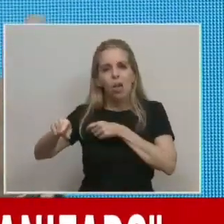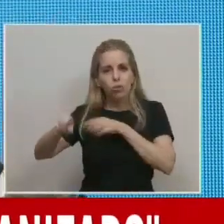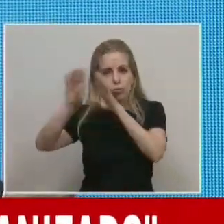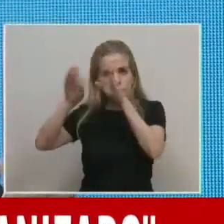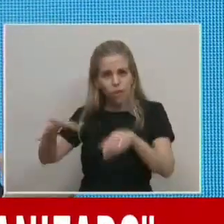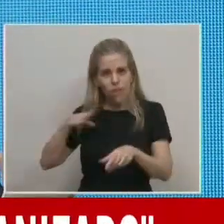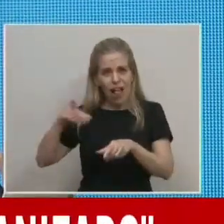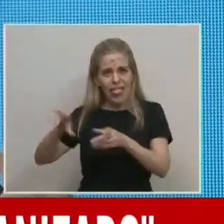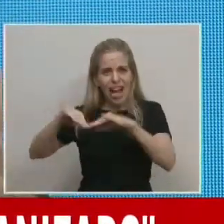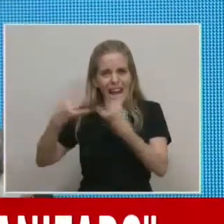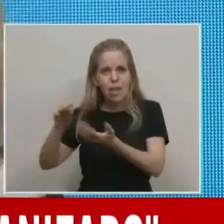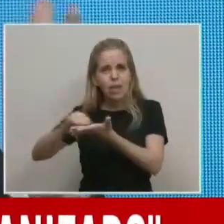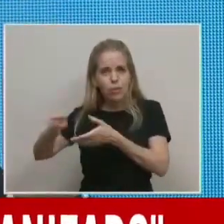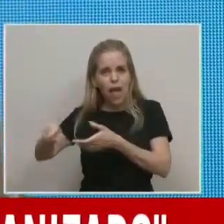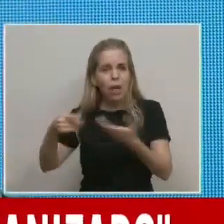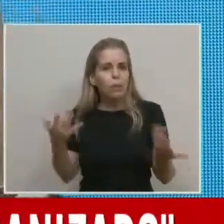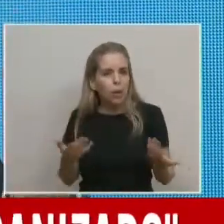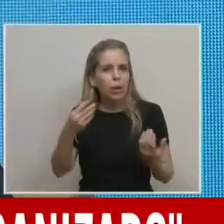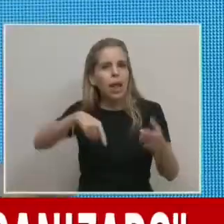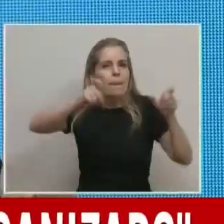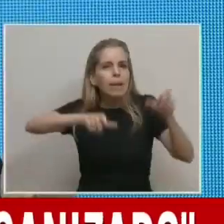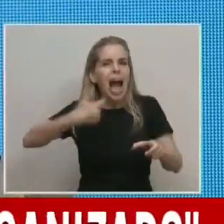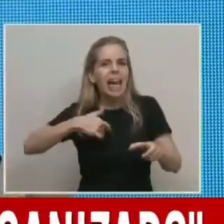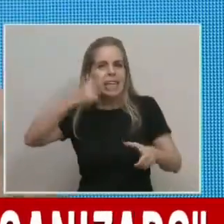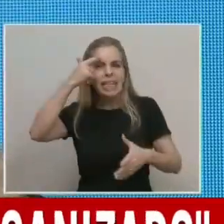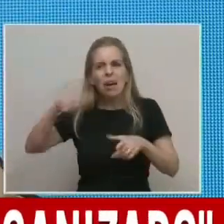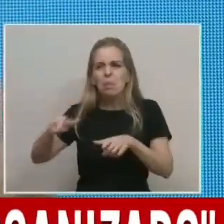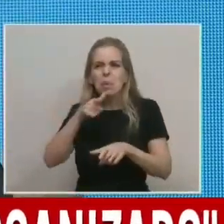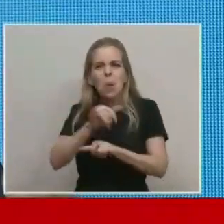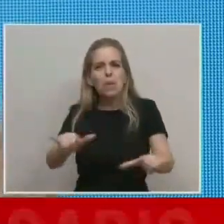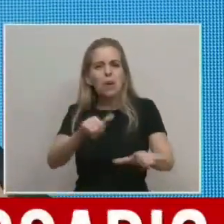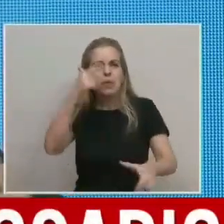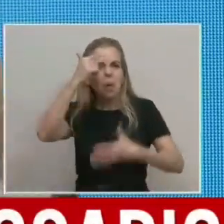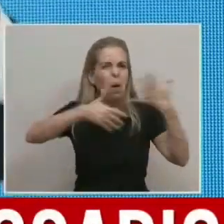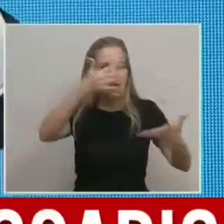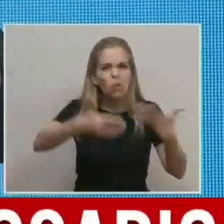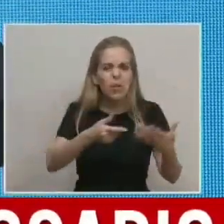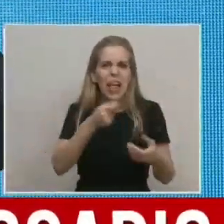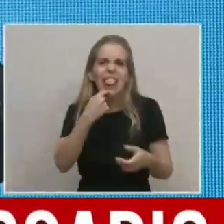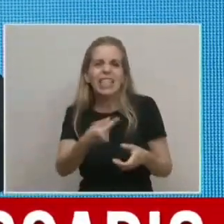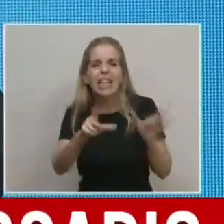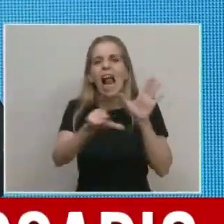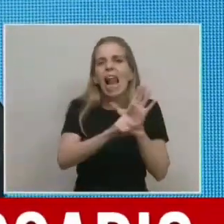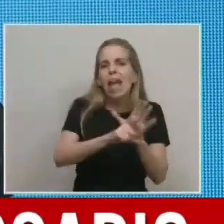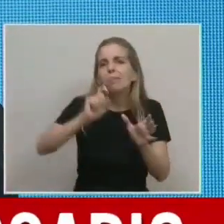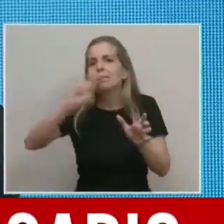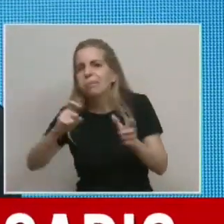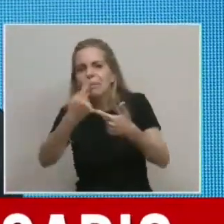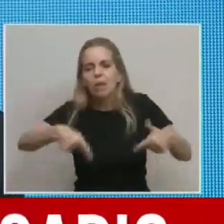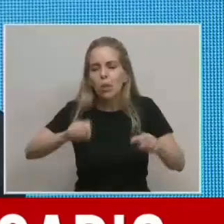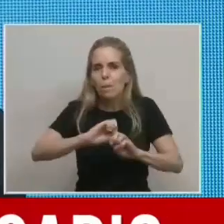Confundieron a muchos argentinos, dijeron que era una ley en busca de la impunidad, era una ley para resolver estos problemas,